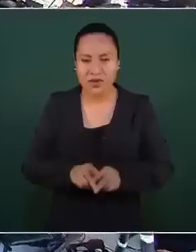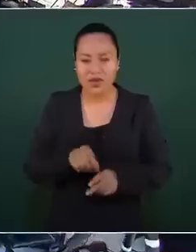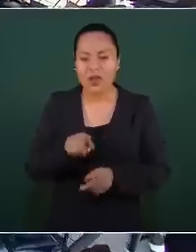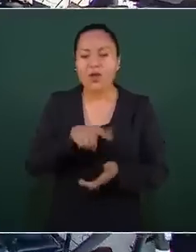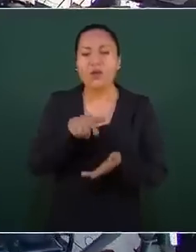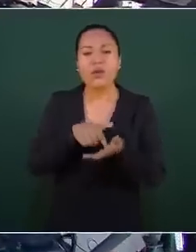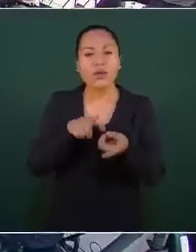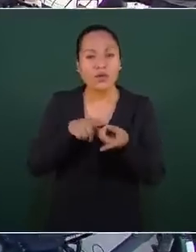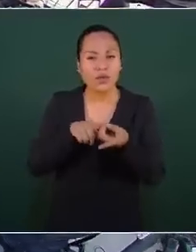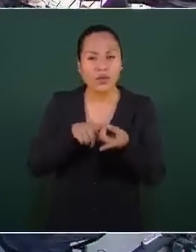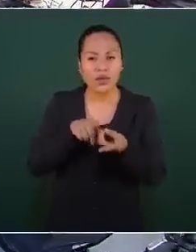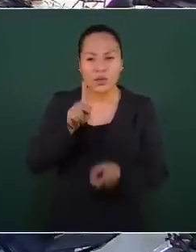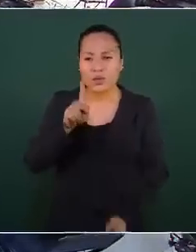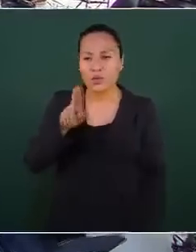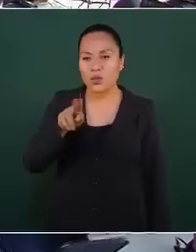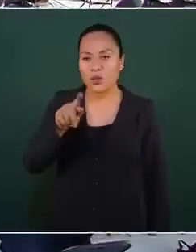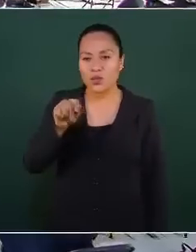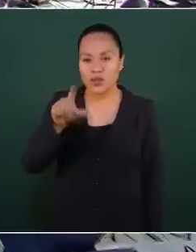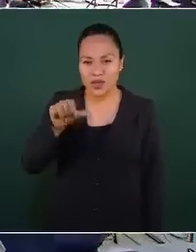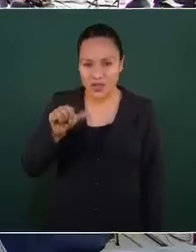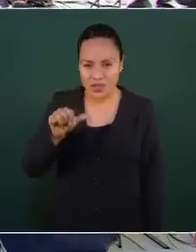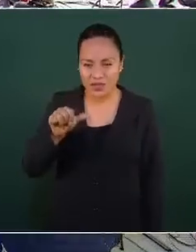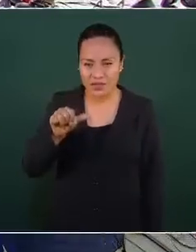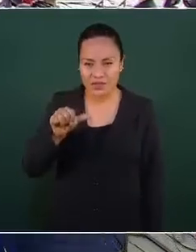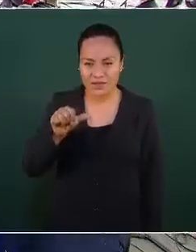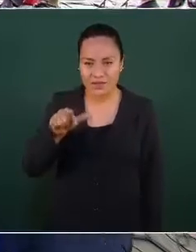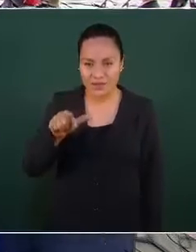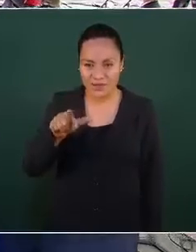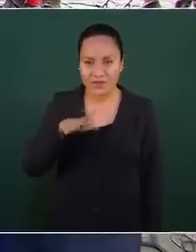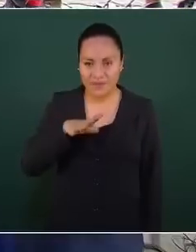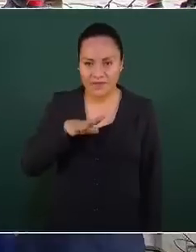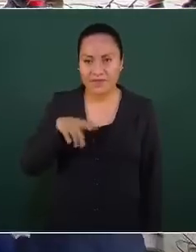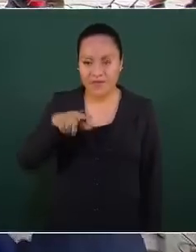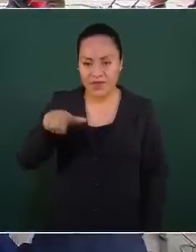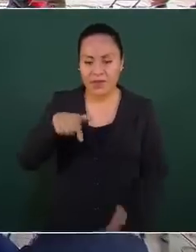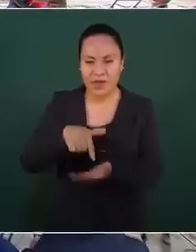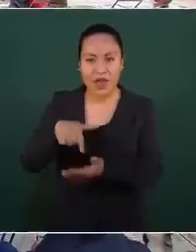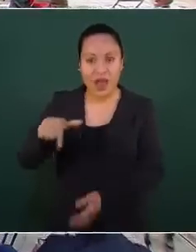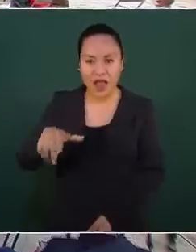Putla, en la villa de Putla,